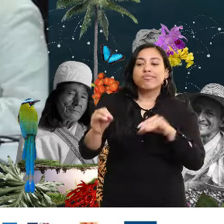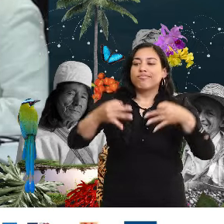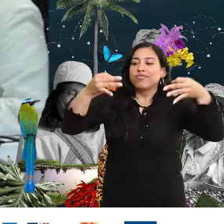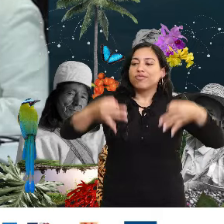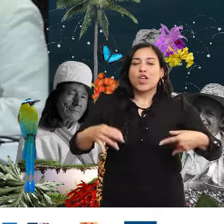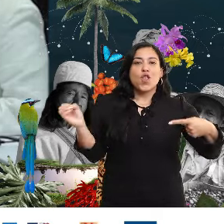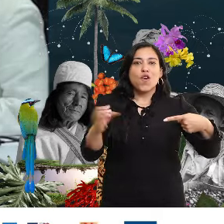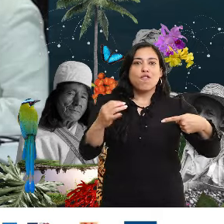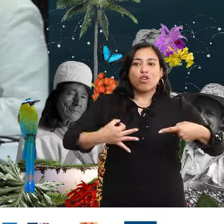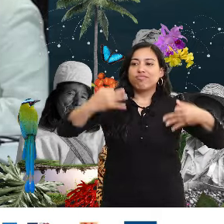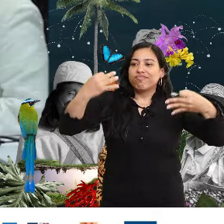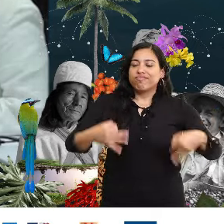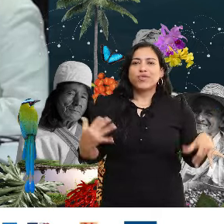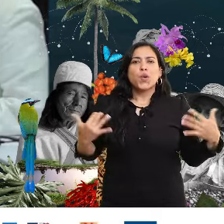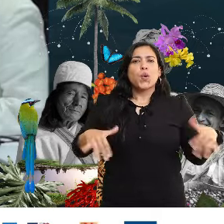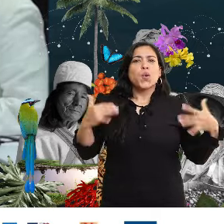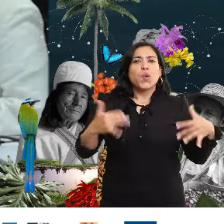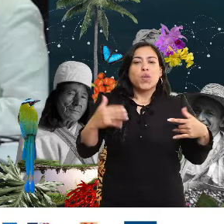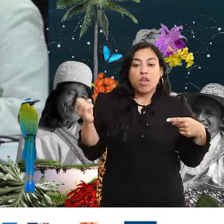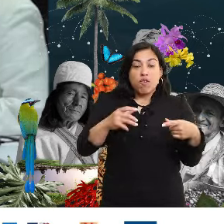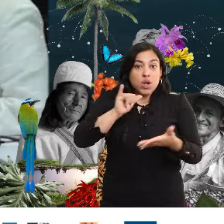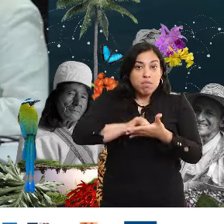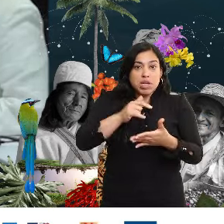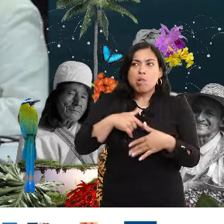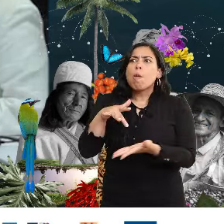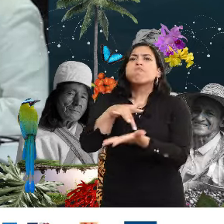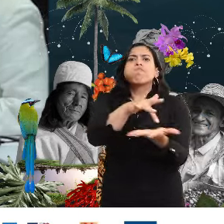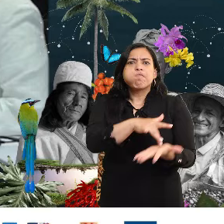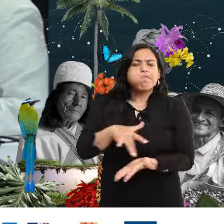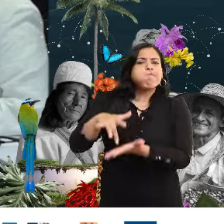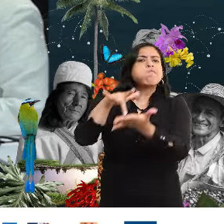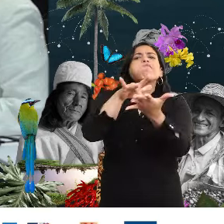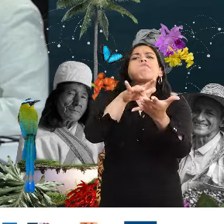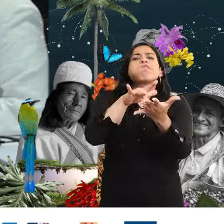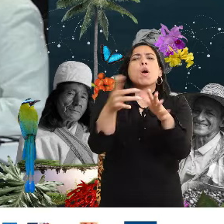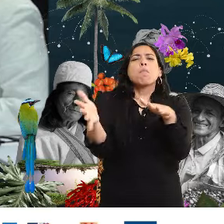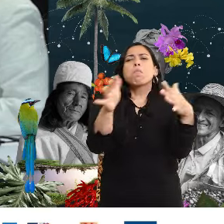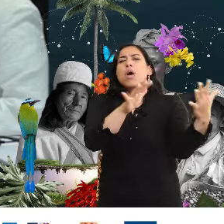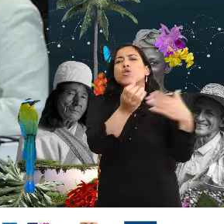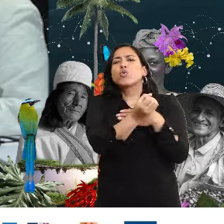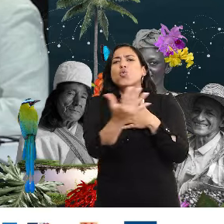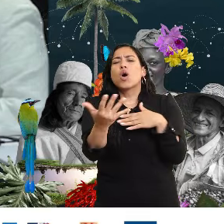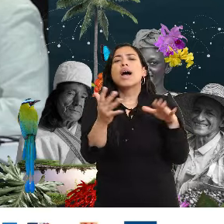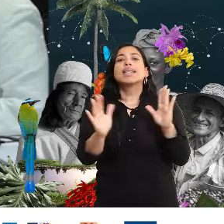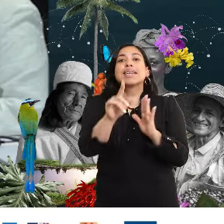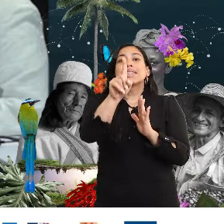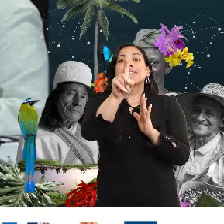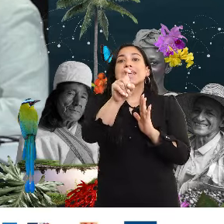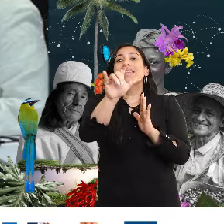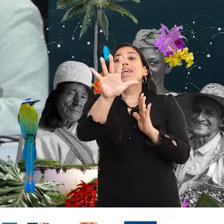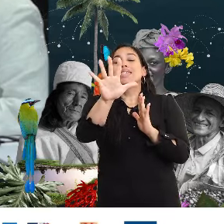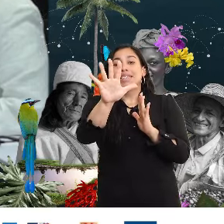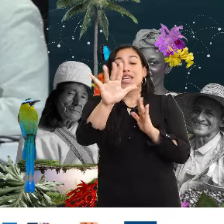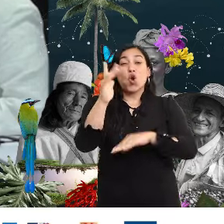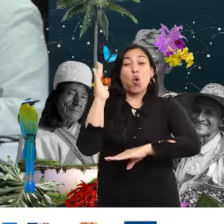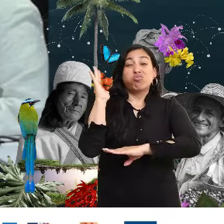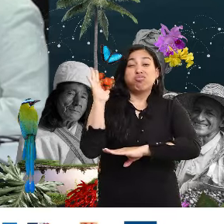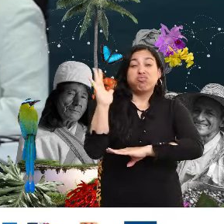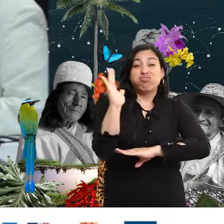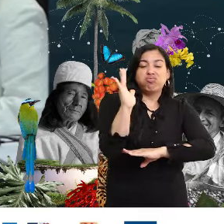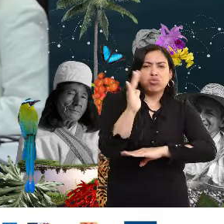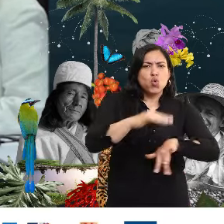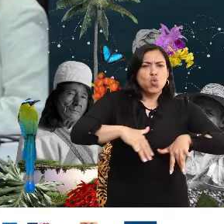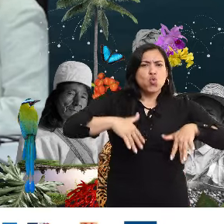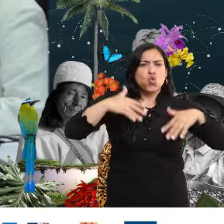estos foros, pues en los foros mismos han participado aproximadamente 65 conferencistas,